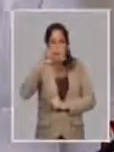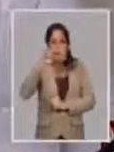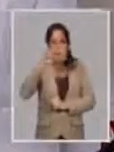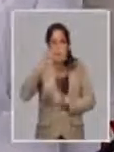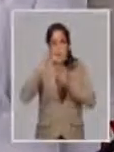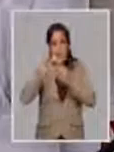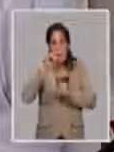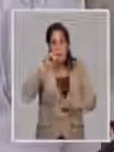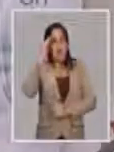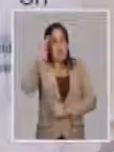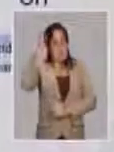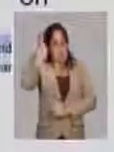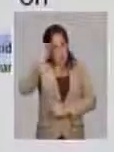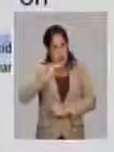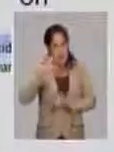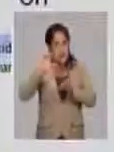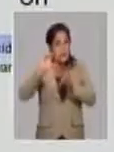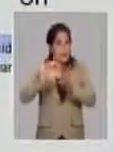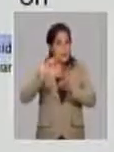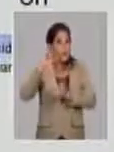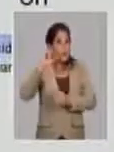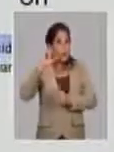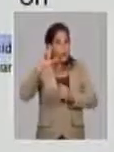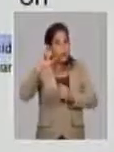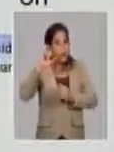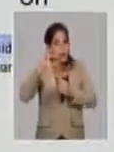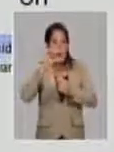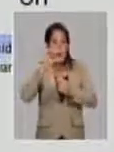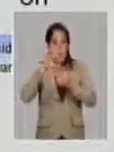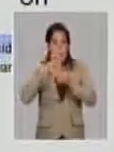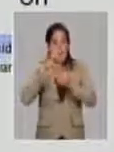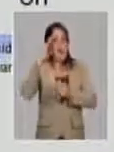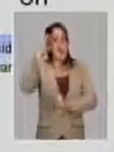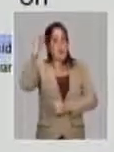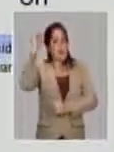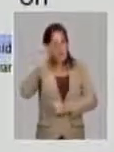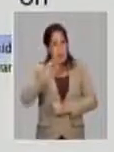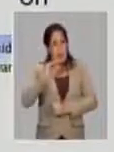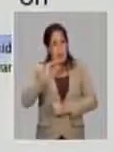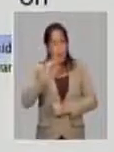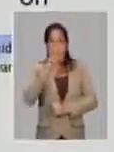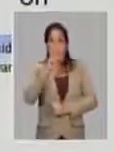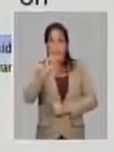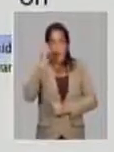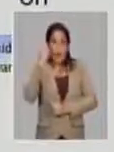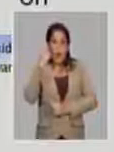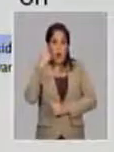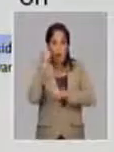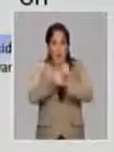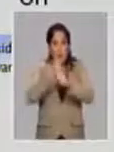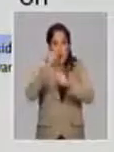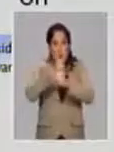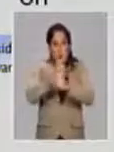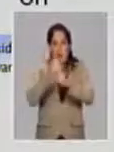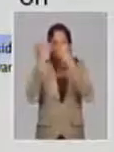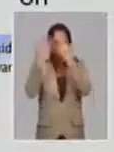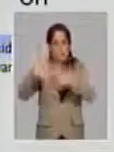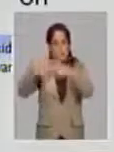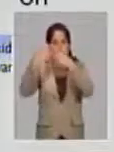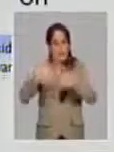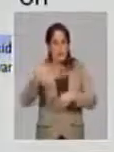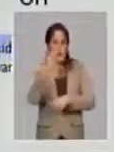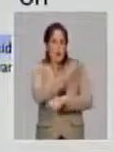el CIGB domina plenamente, porque es la misma plataforma tecnológica que desde hace más de 30 años se utiliza para